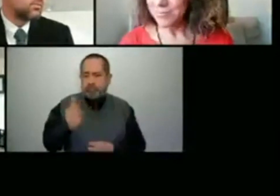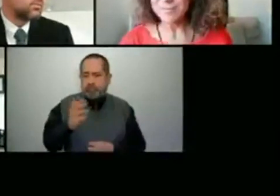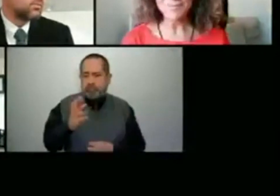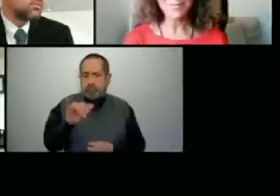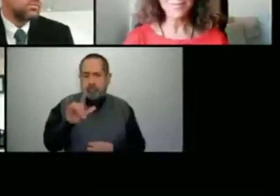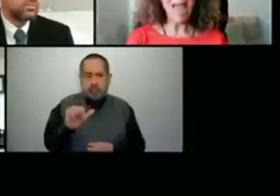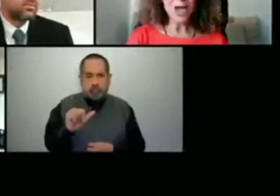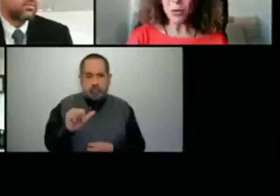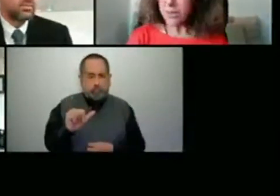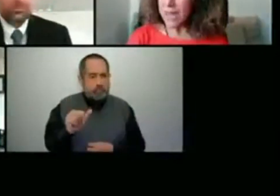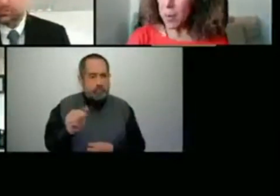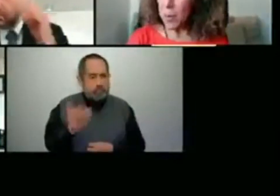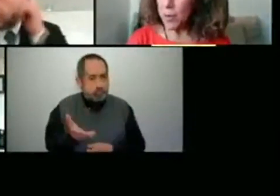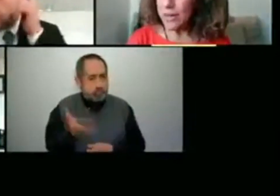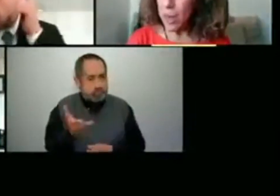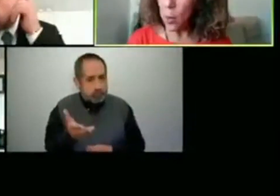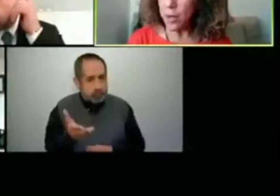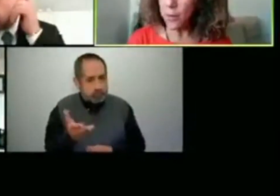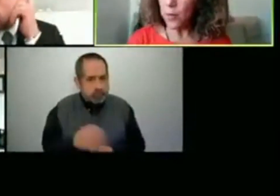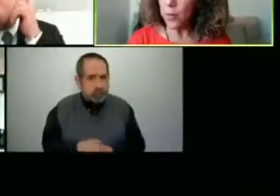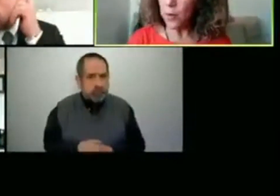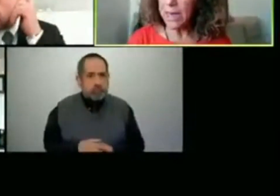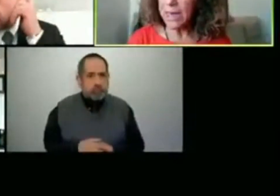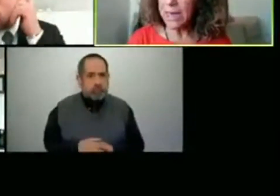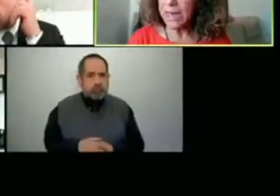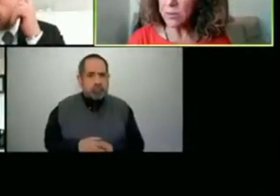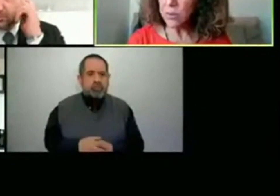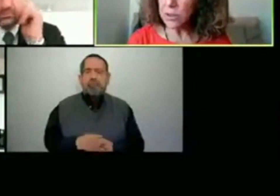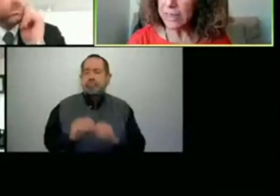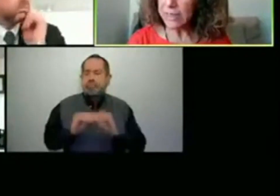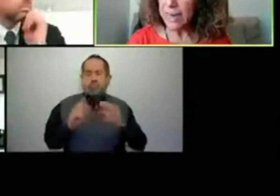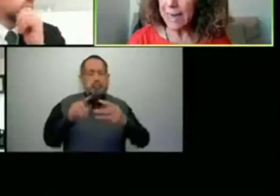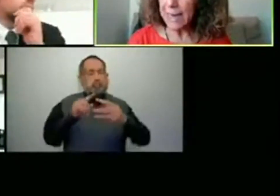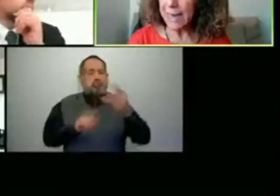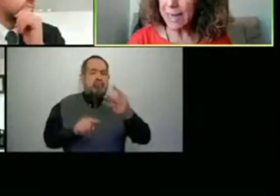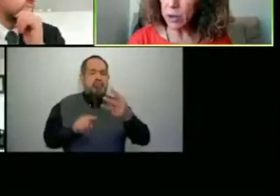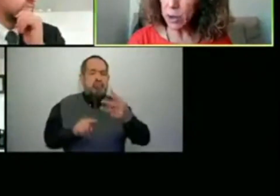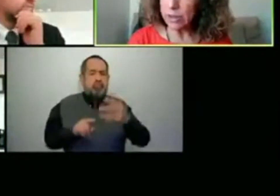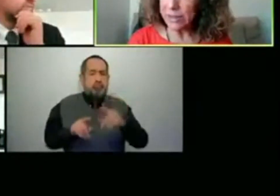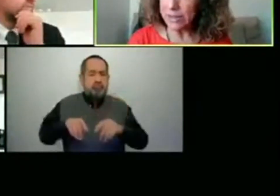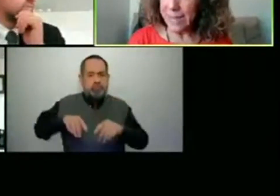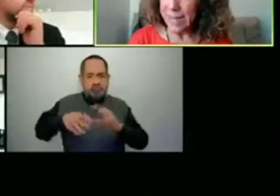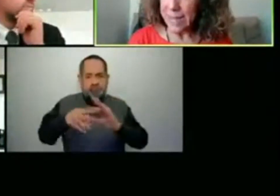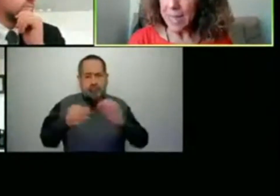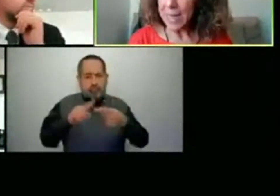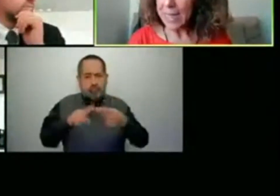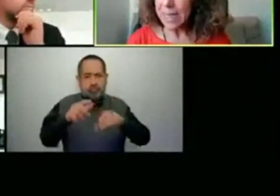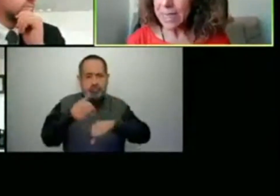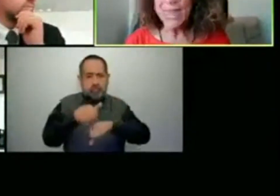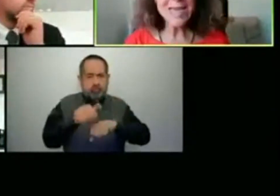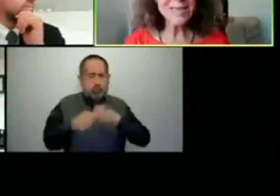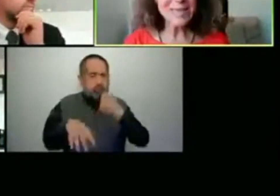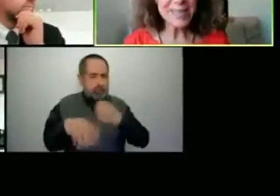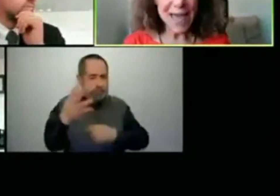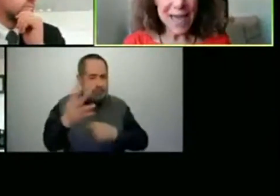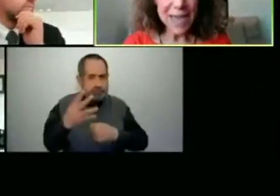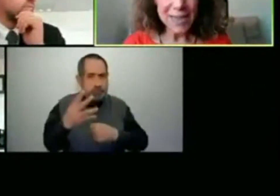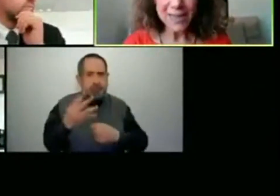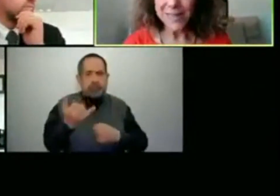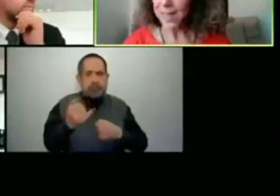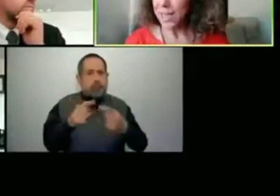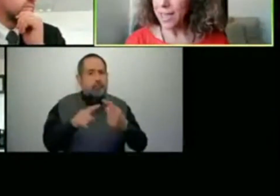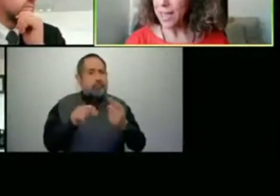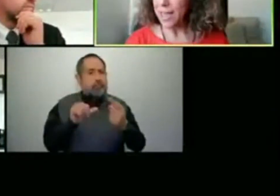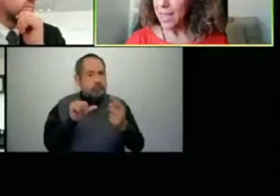denunciadas se consideran una opinión crítica sobre la forma en que se gobernó en el pasado, pero aun cuando esta crítica resulta incómoda,